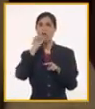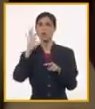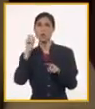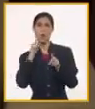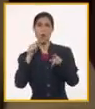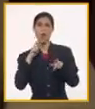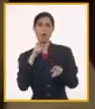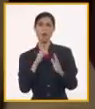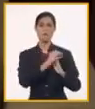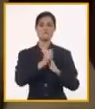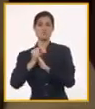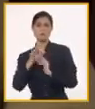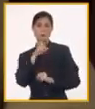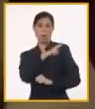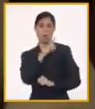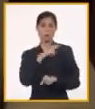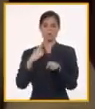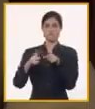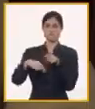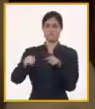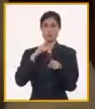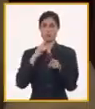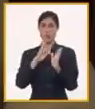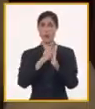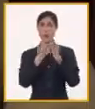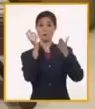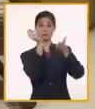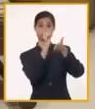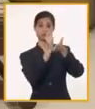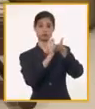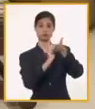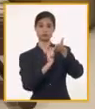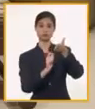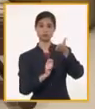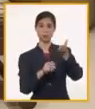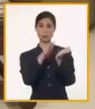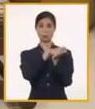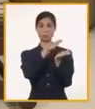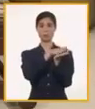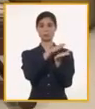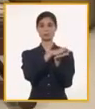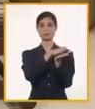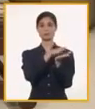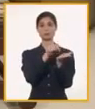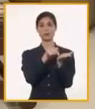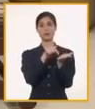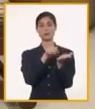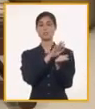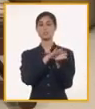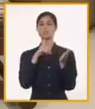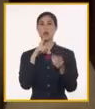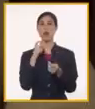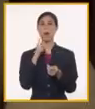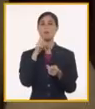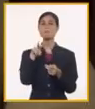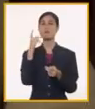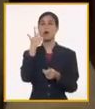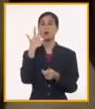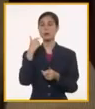un paquete, fíjate. Y por eso fue que me fueron a buscar. Ya era después de Jesús Menéndez, yo tenía